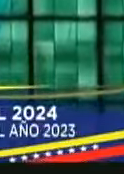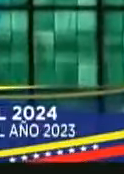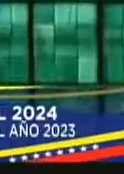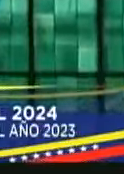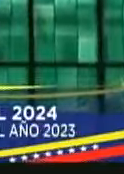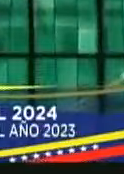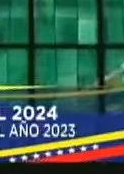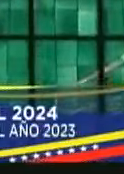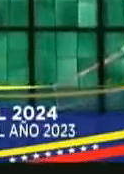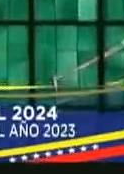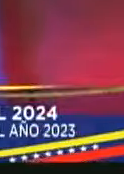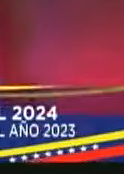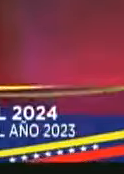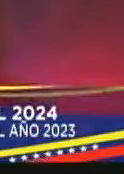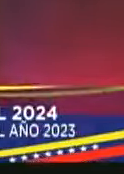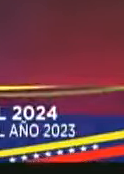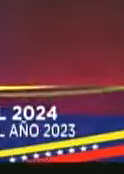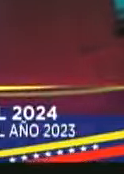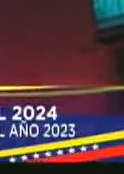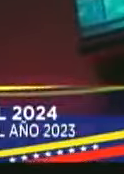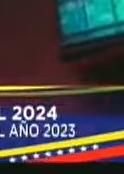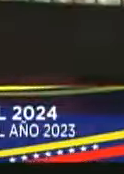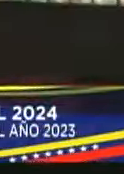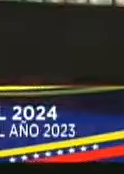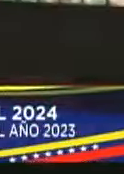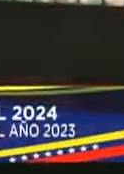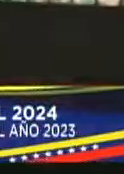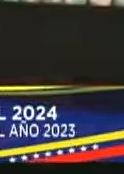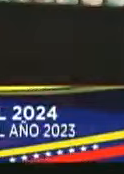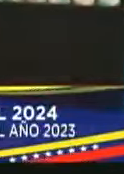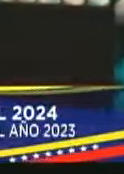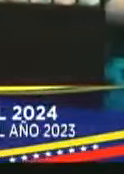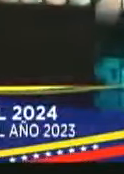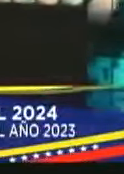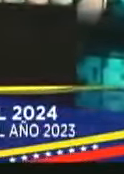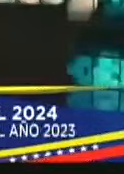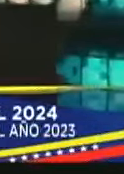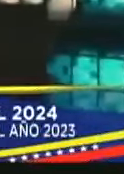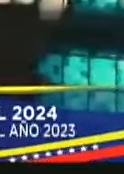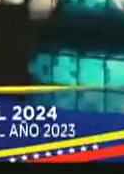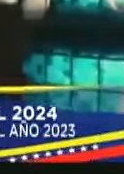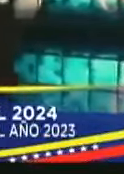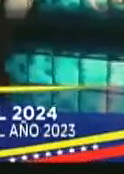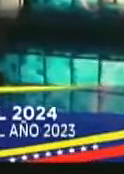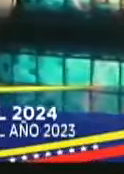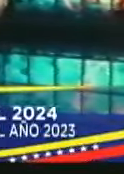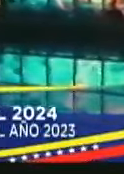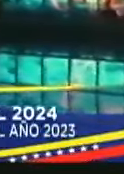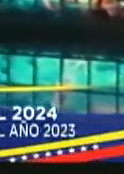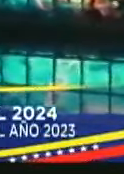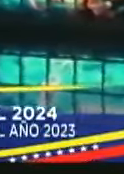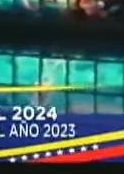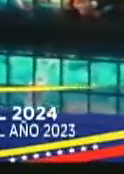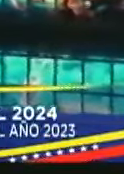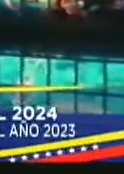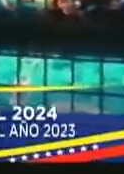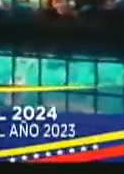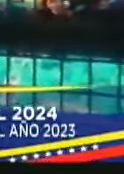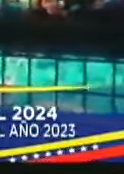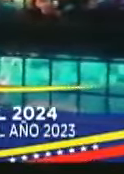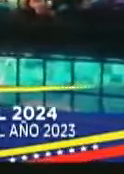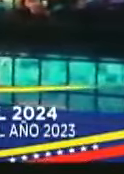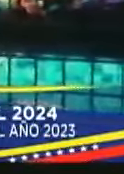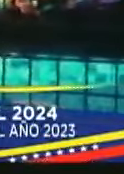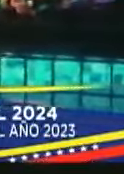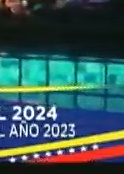preparan también llamados a la violencia. Una vez más amenazan al pueblo de impedir el próximo proceso de elecciones establecido así en la